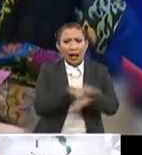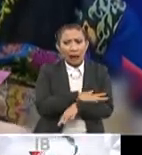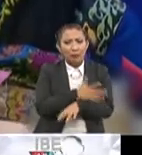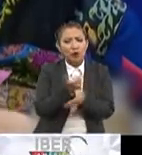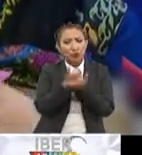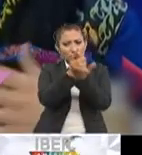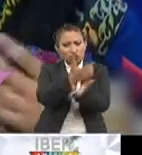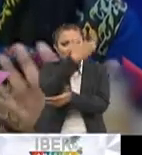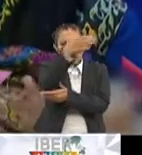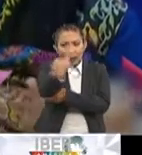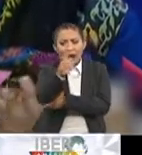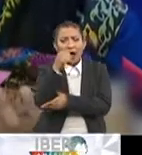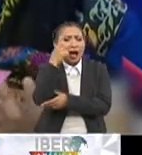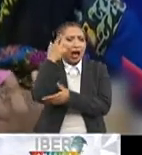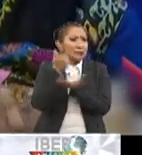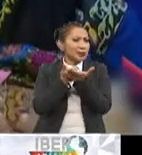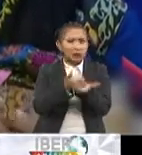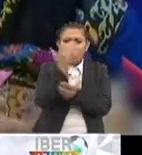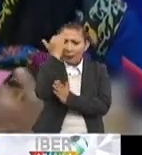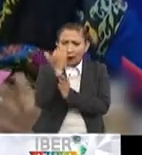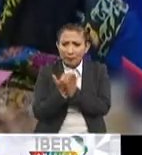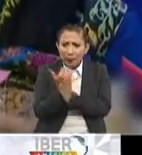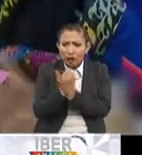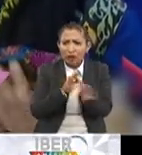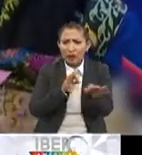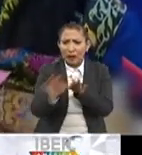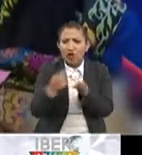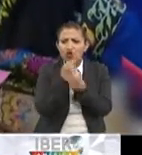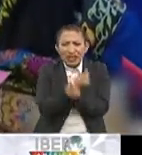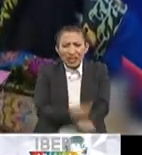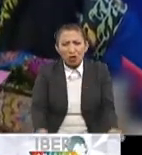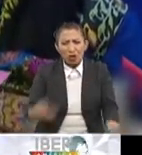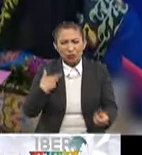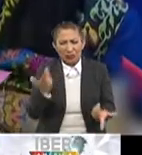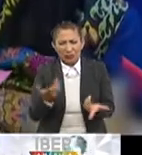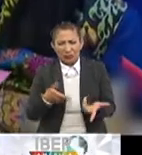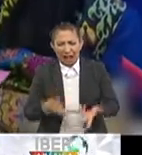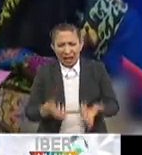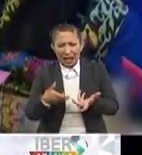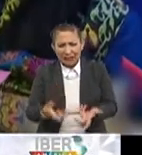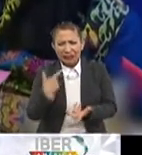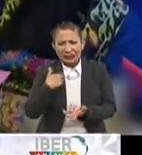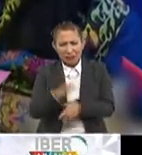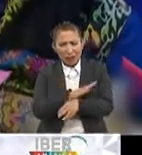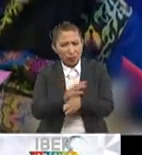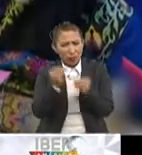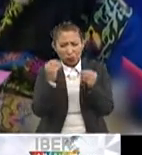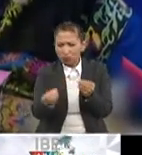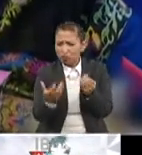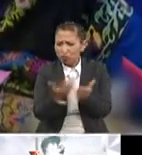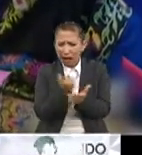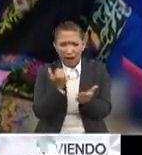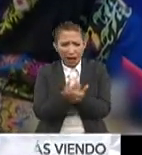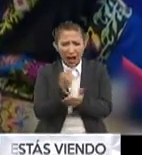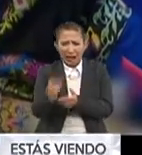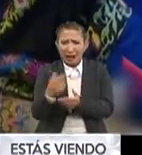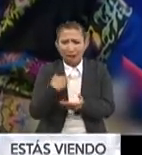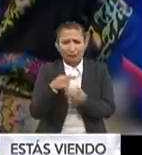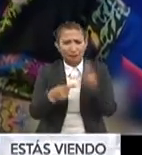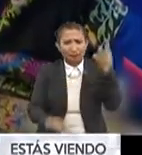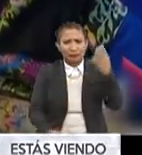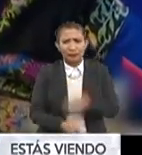change. So it helps us to reduce child labor, child trafficking, early child marriages. So the benefits and the advantages are